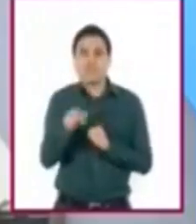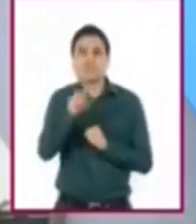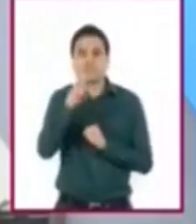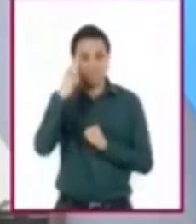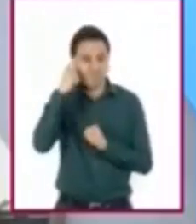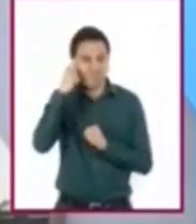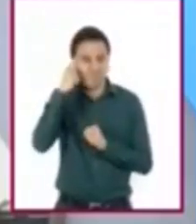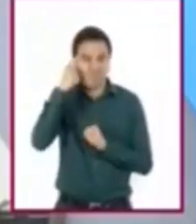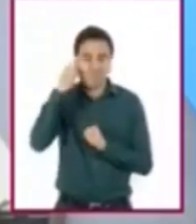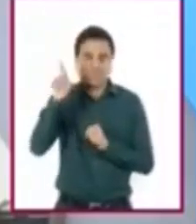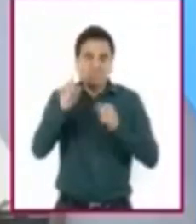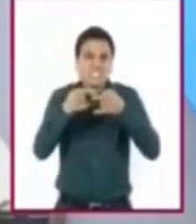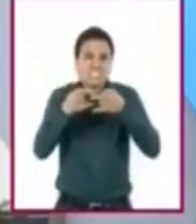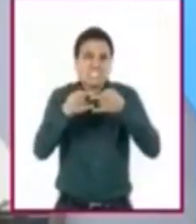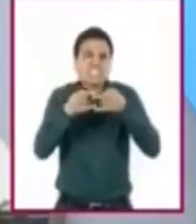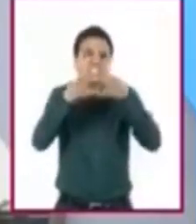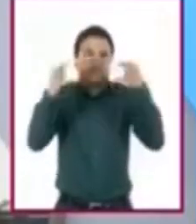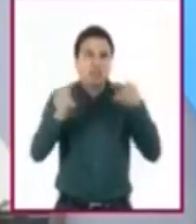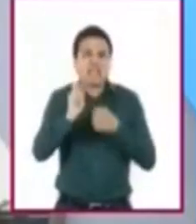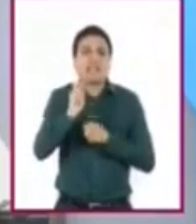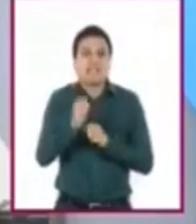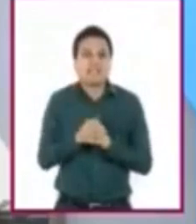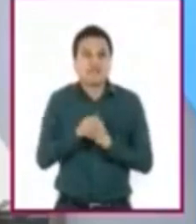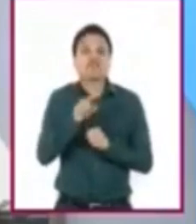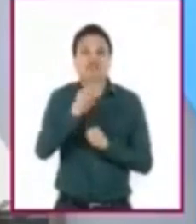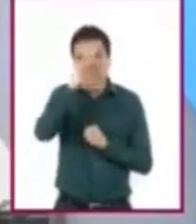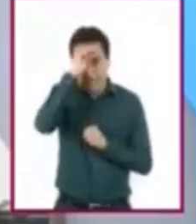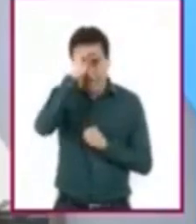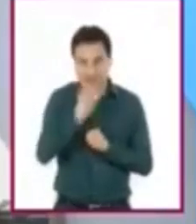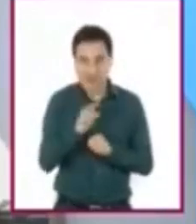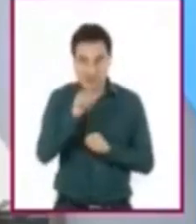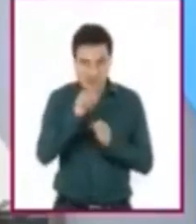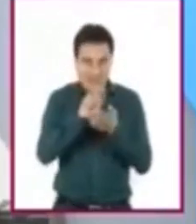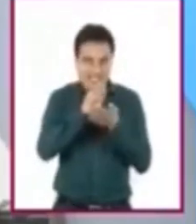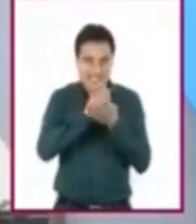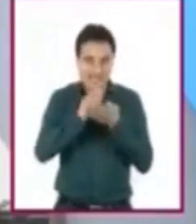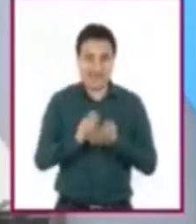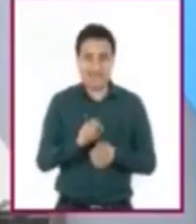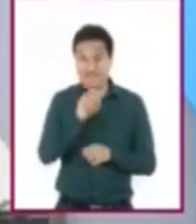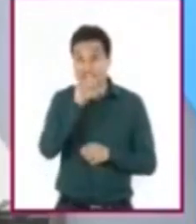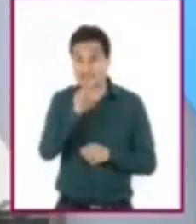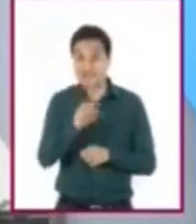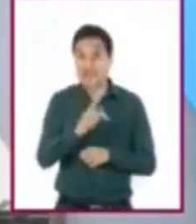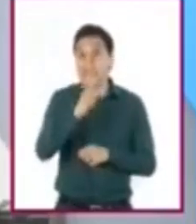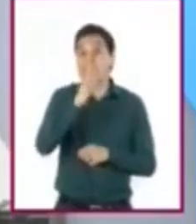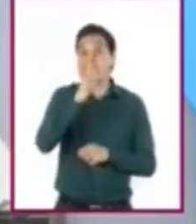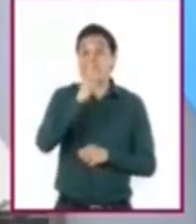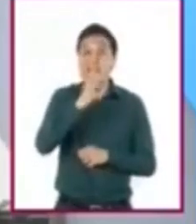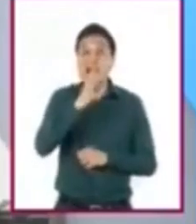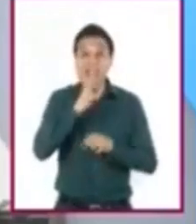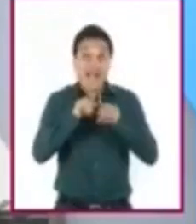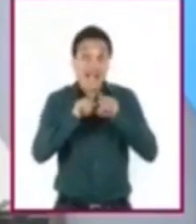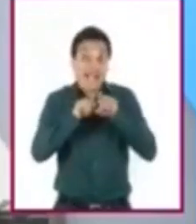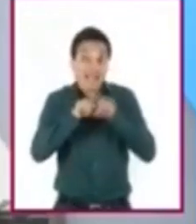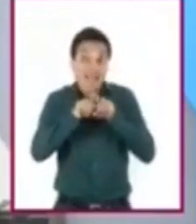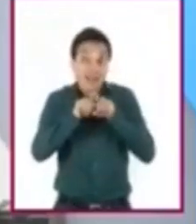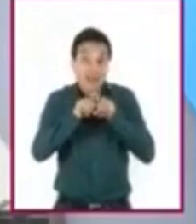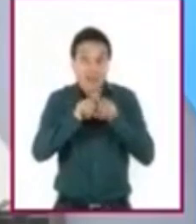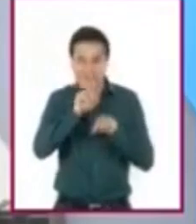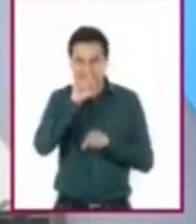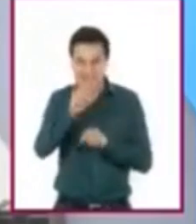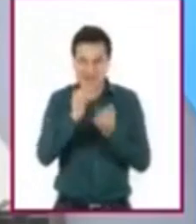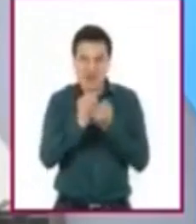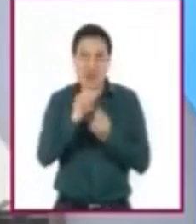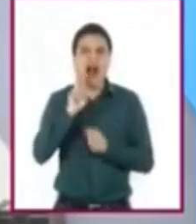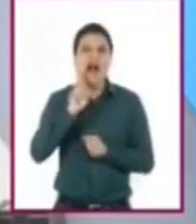el códice está tratando de decirles. Si un familiar vio la imagen con ustedes, compartan su interpretación y que esa persona les diga la